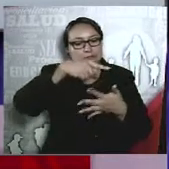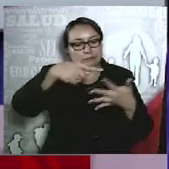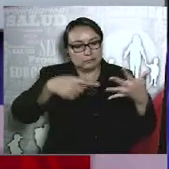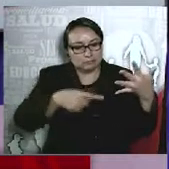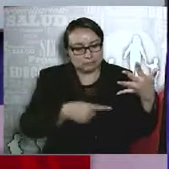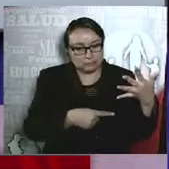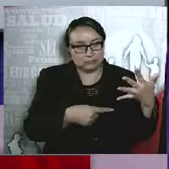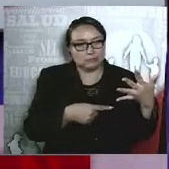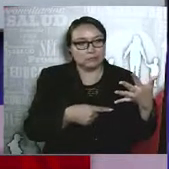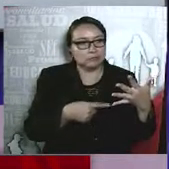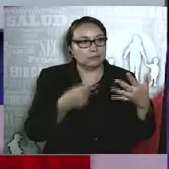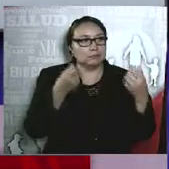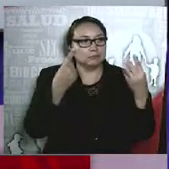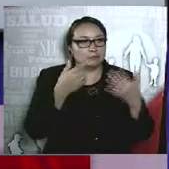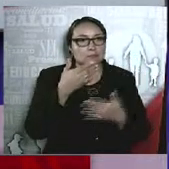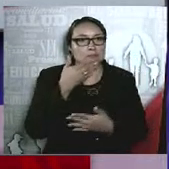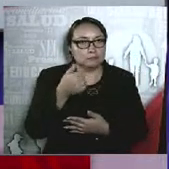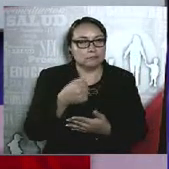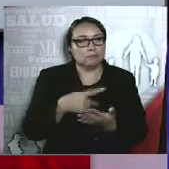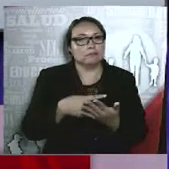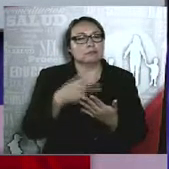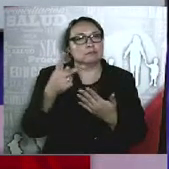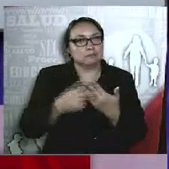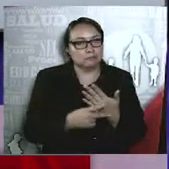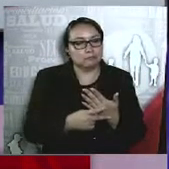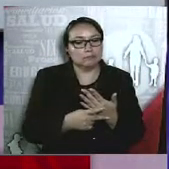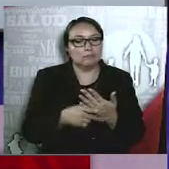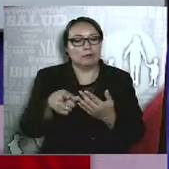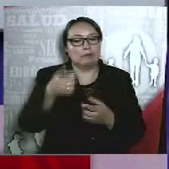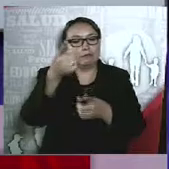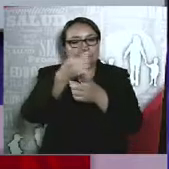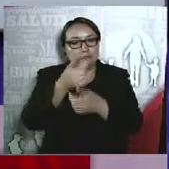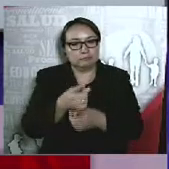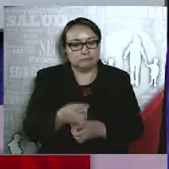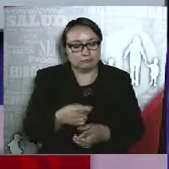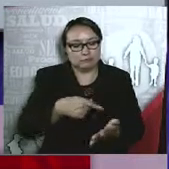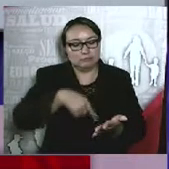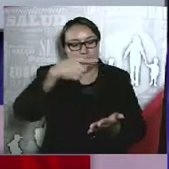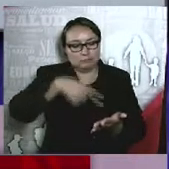materializarlo y plasmarlo y así determinar efectivamente dentro del contrato